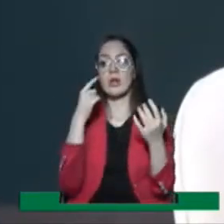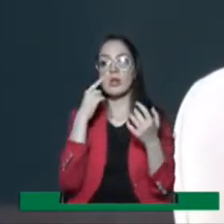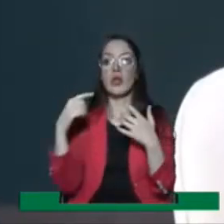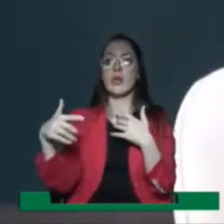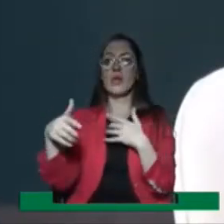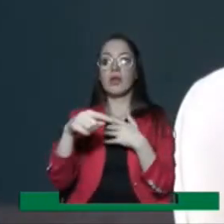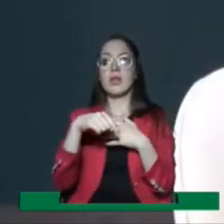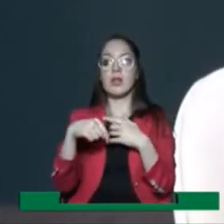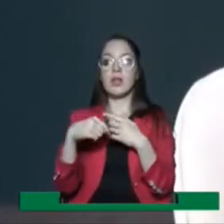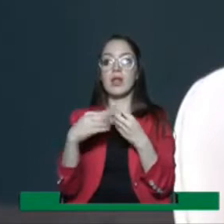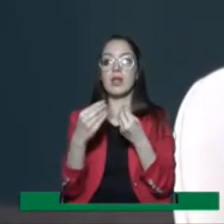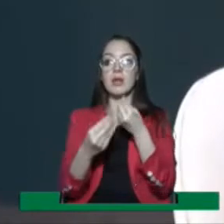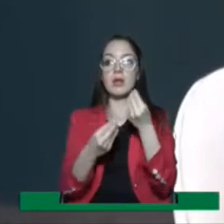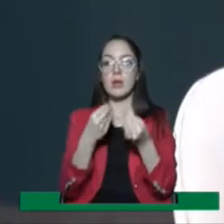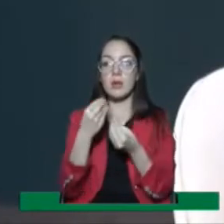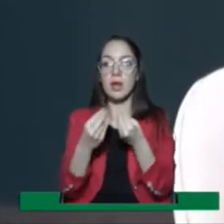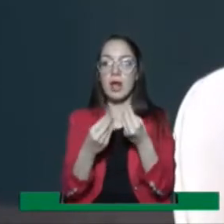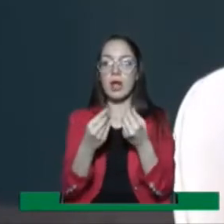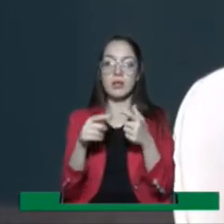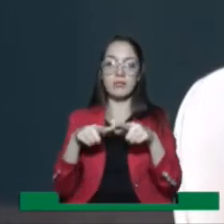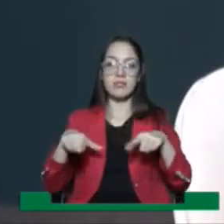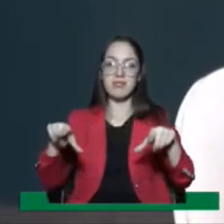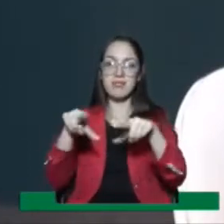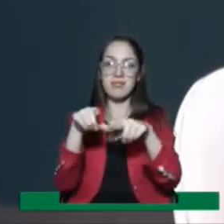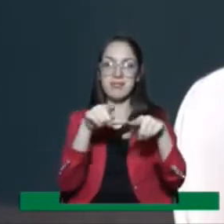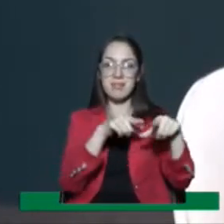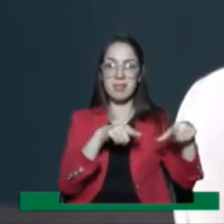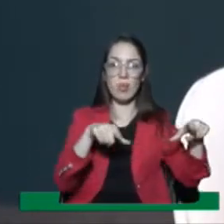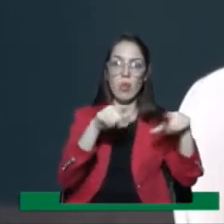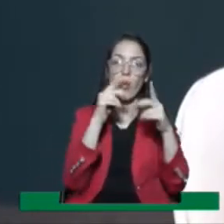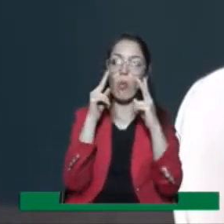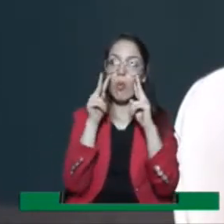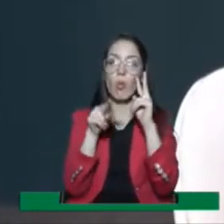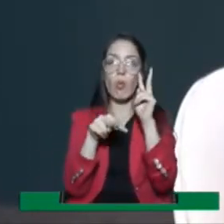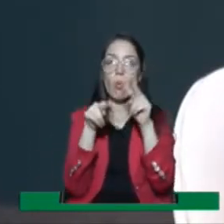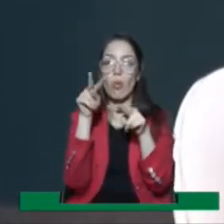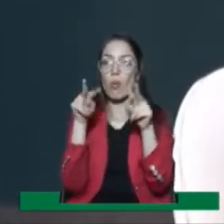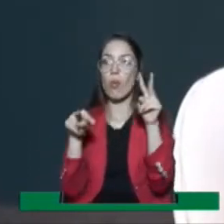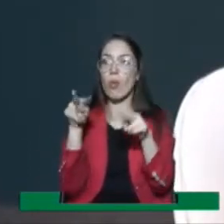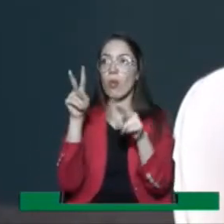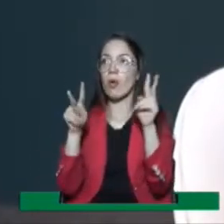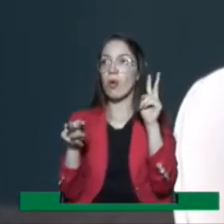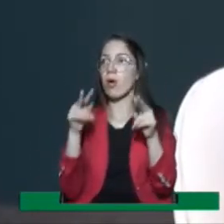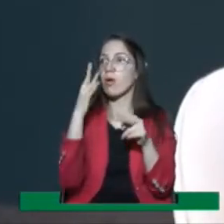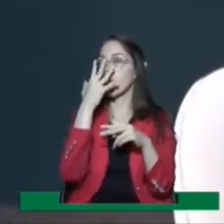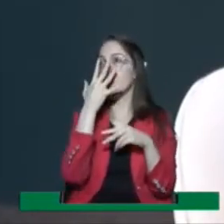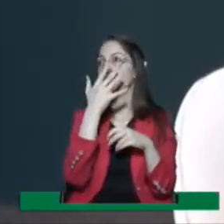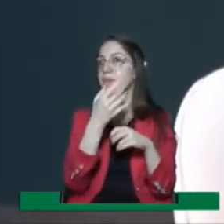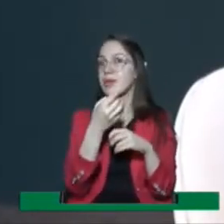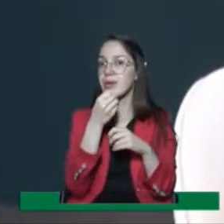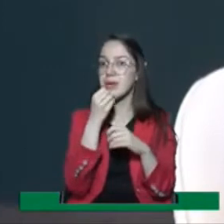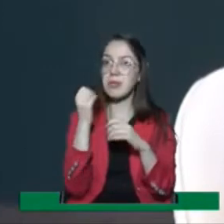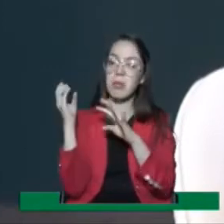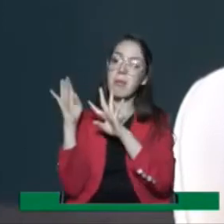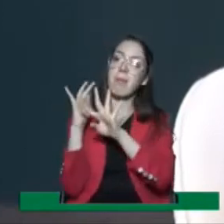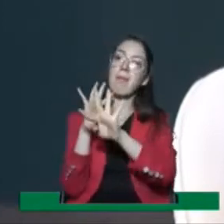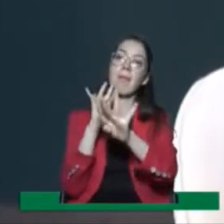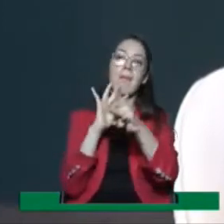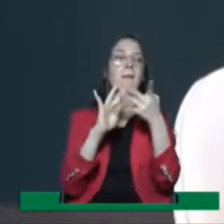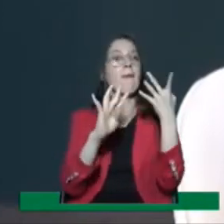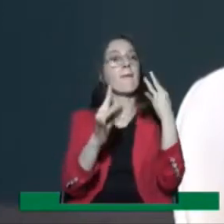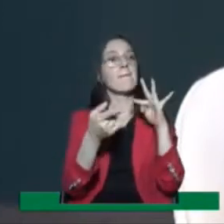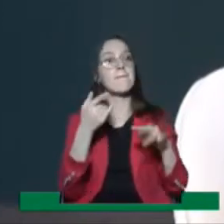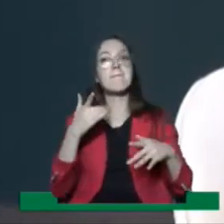unos lugares son los espectáculos y unas actividades donde cualquier persona que pase y del común puede